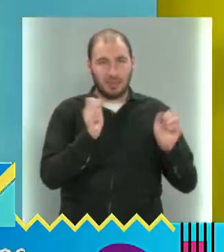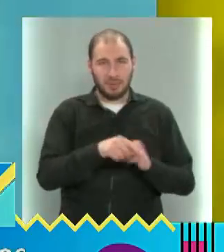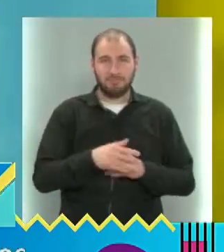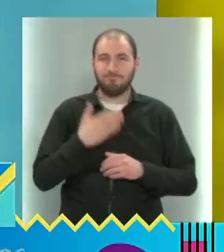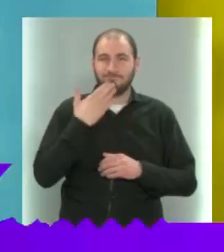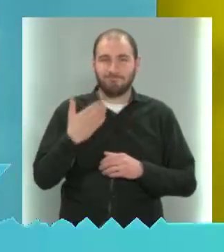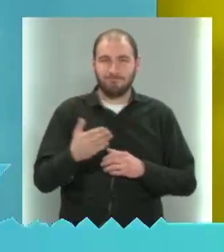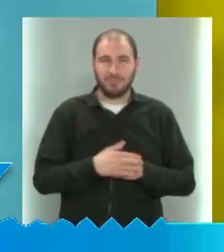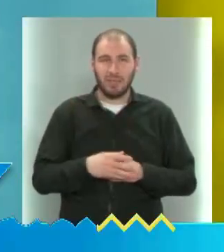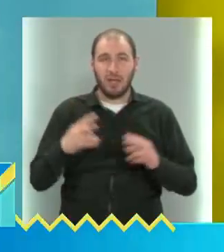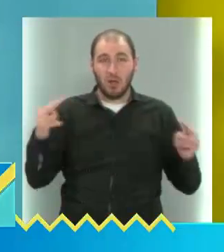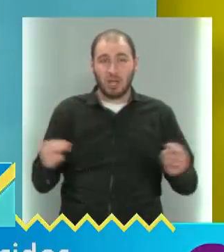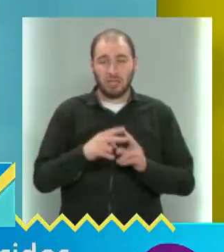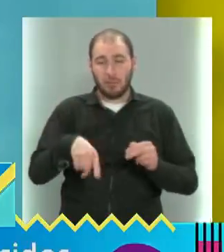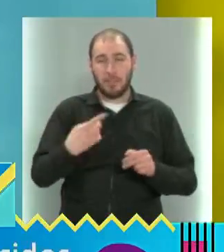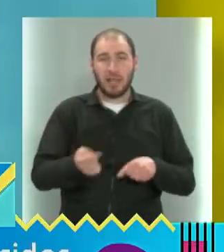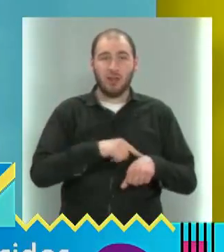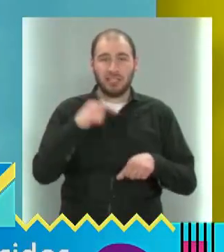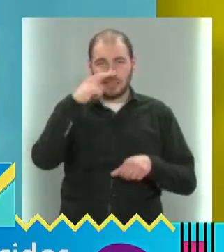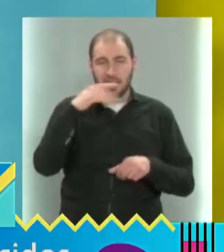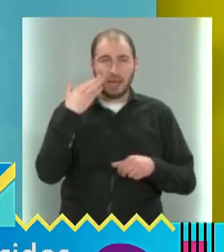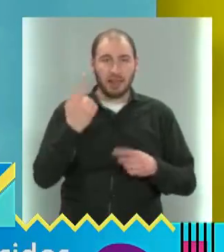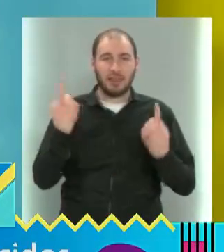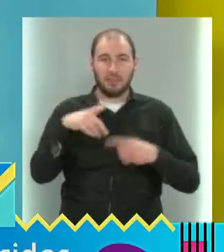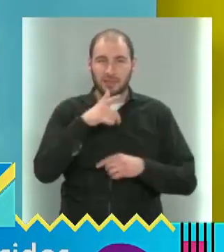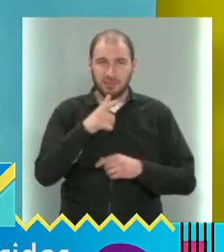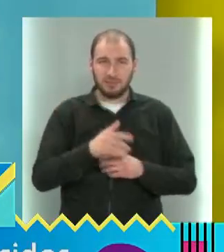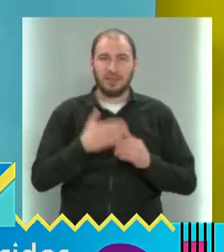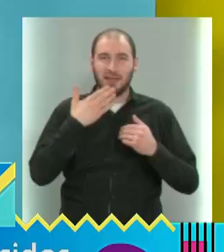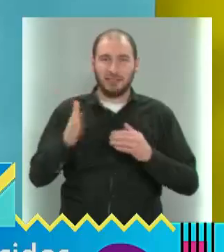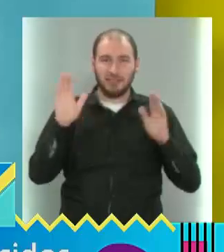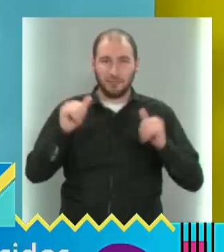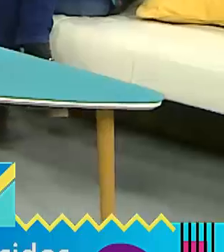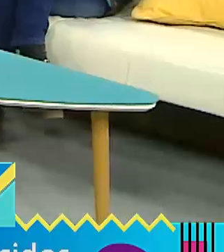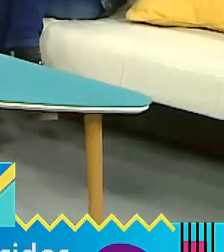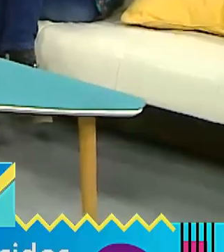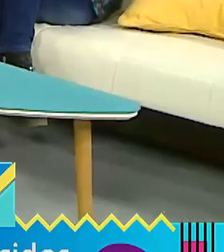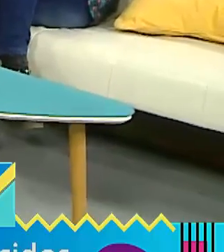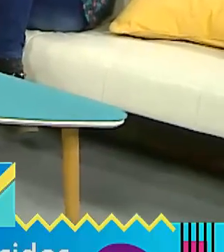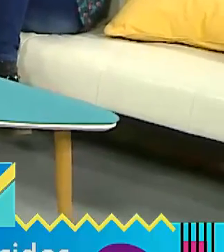Bien, nos vamos a reencontrar mañana a las 19 horas en un nuevo Distintos Parecidos. Muchas gracias. Chau, chau.